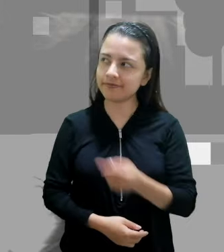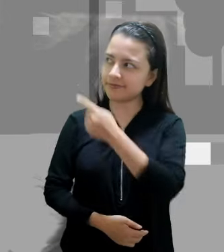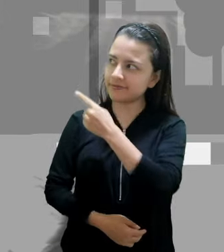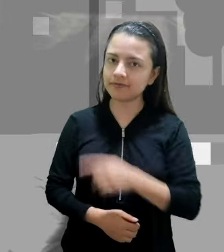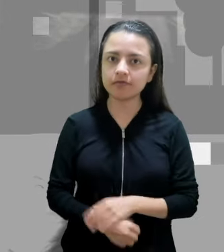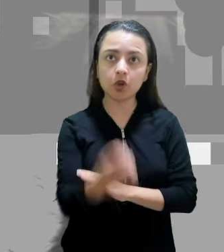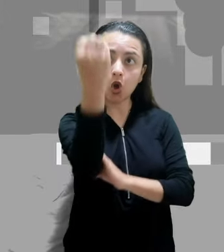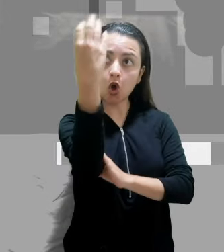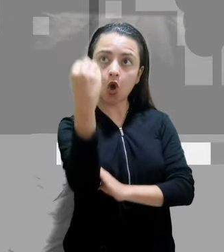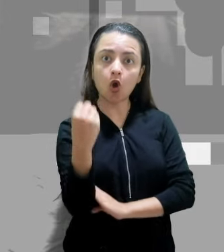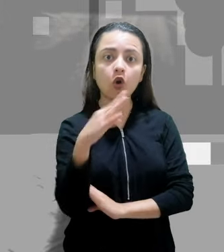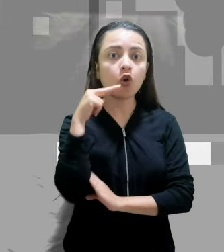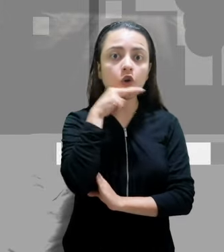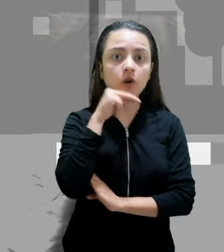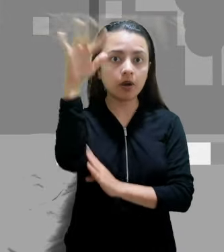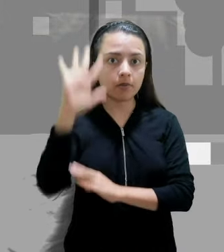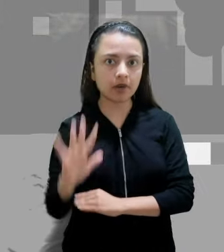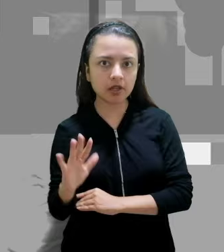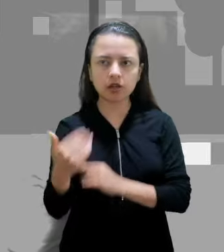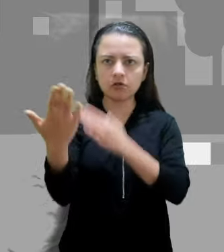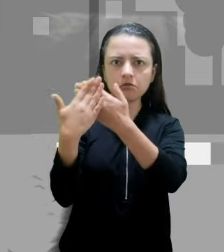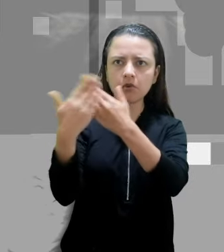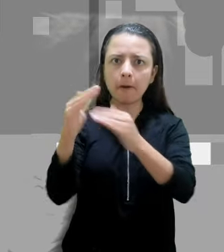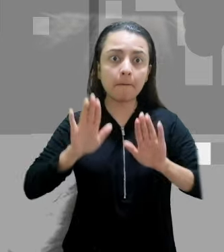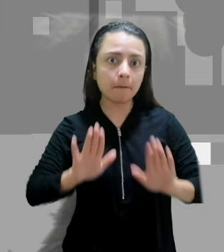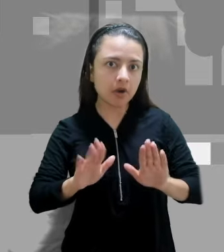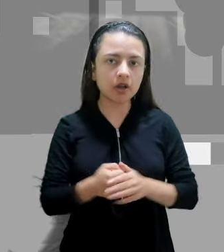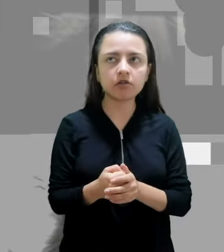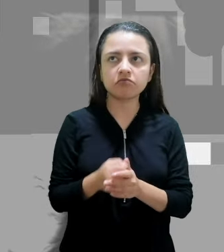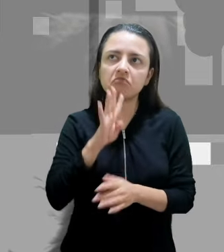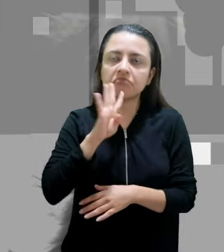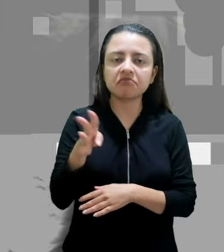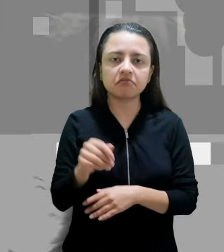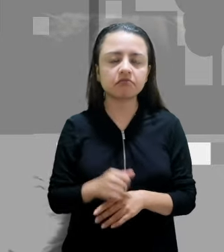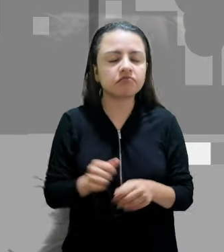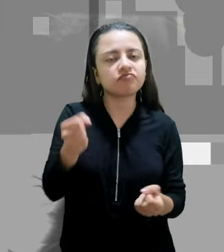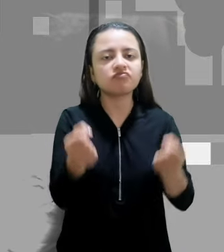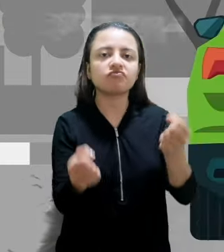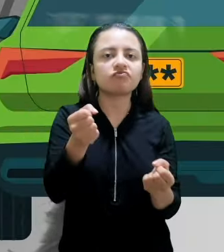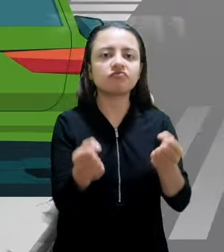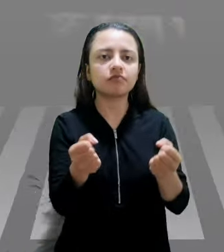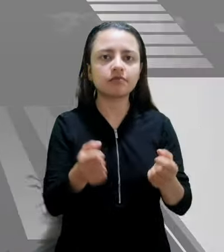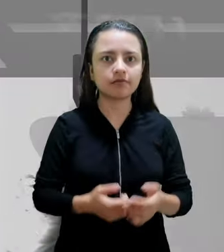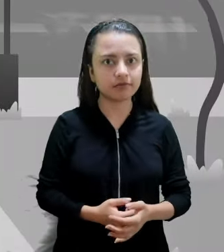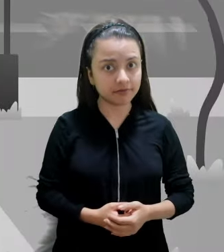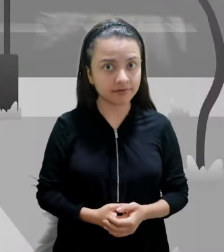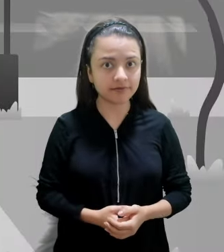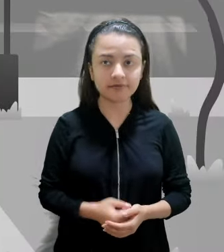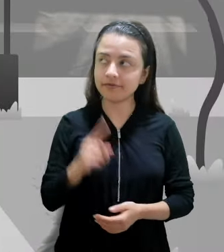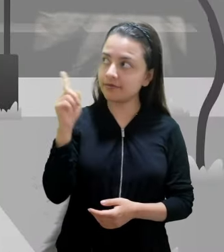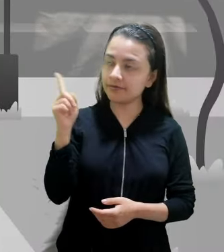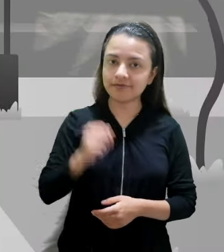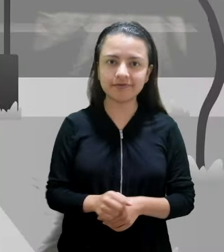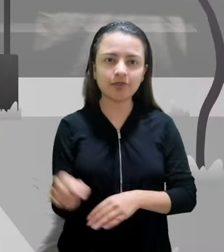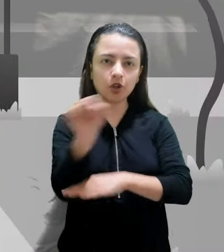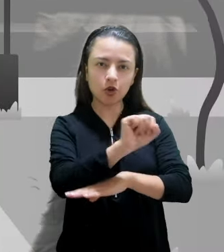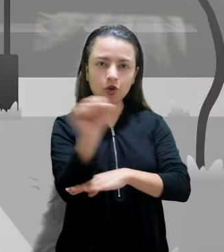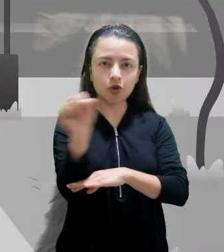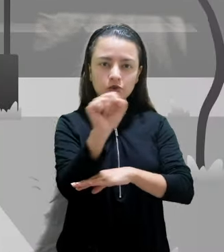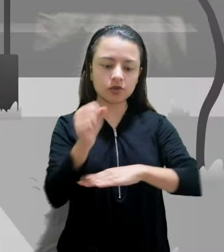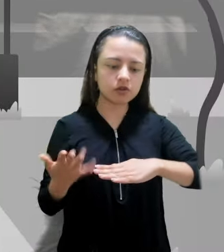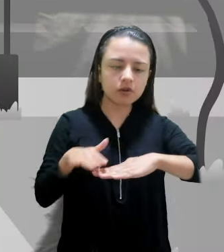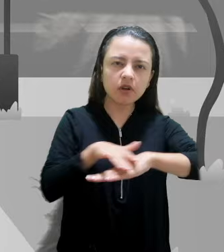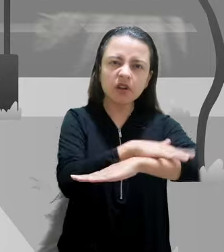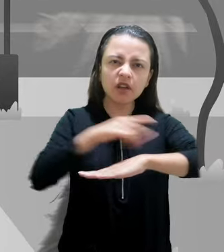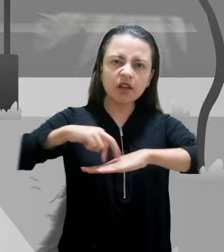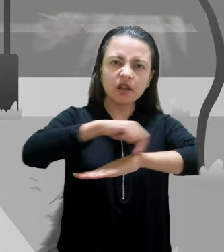una luz roja o amarilla de semáforo, una señal de pare o un semáforo intermitente en rojo. D05, conducir sobre aceras, plazas,